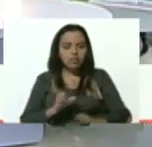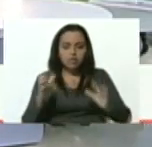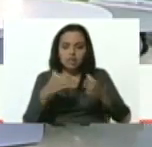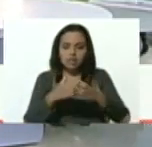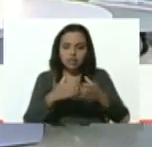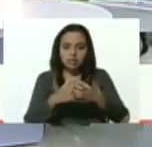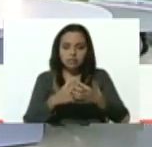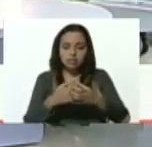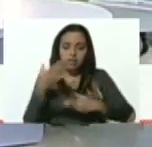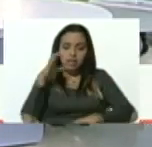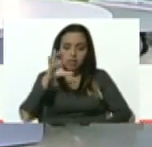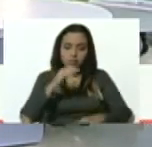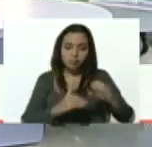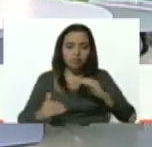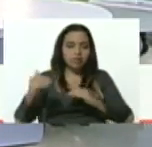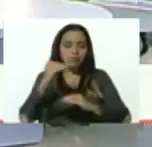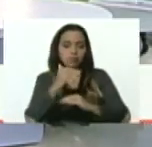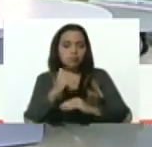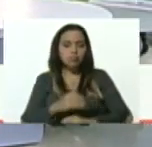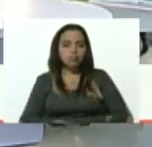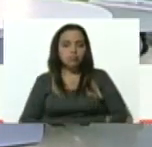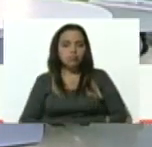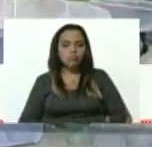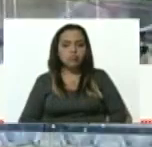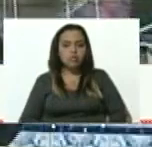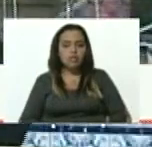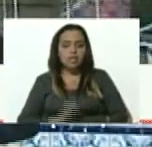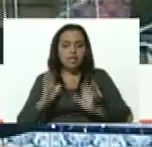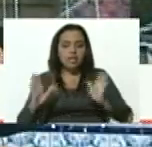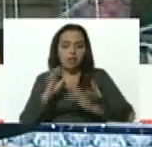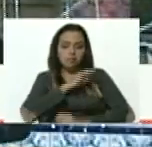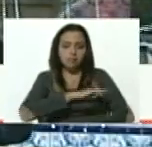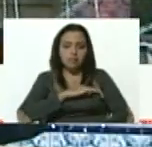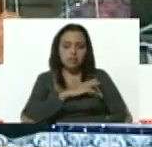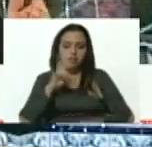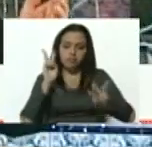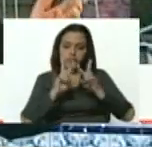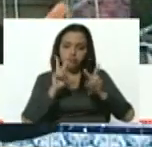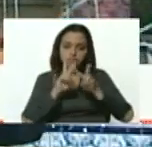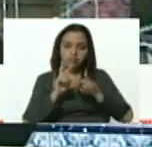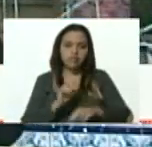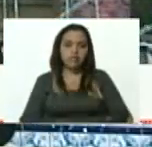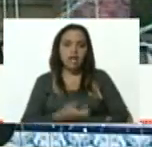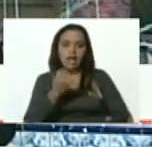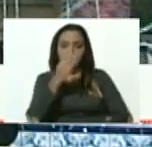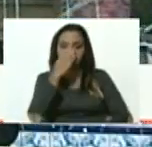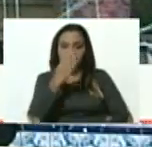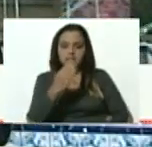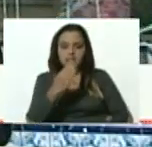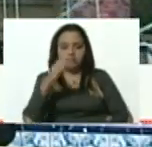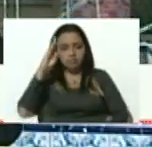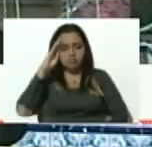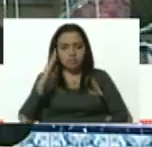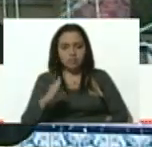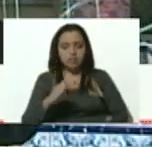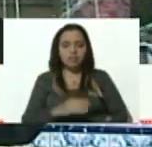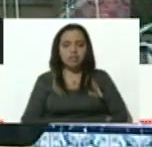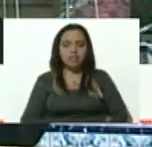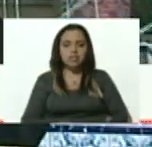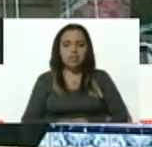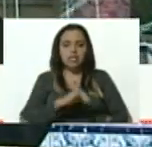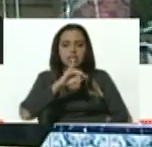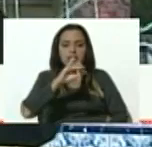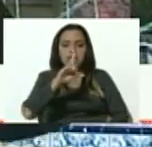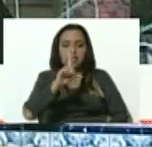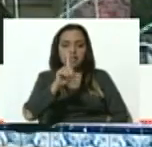Mayor de la Gran Misión Vivienda Venezuela, donde está al frente nuestro general Ildemaro